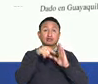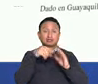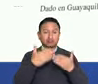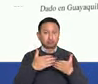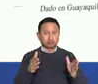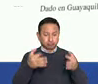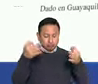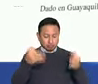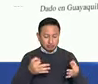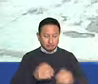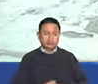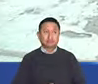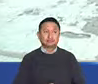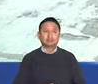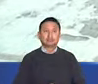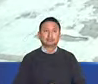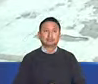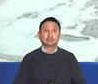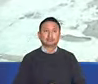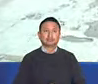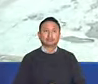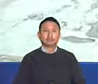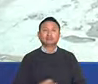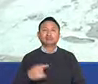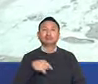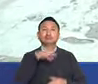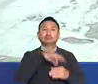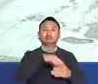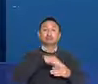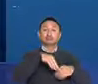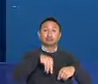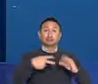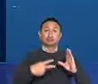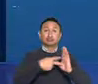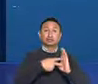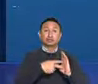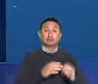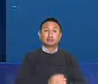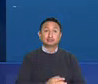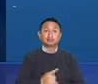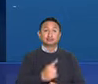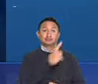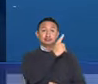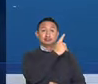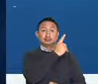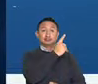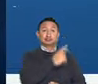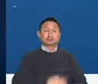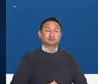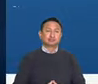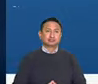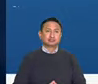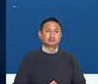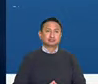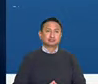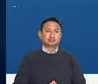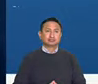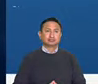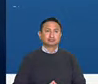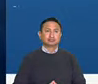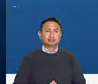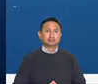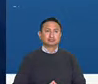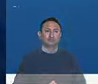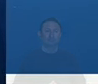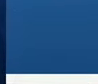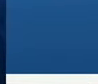estar garantizados. Para estos comicios se activaron 4.380 recintos electorales, de los cuales